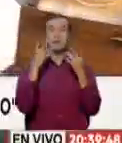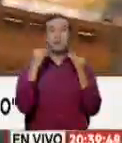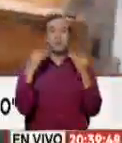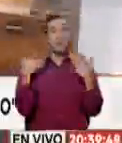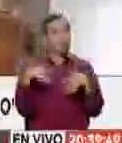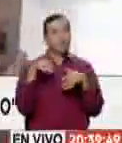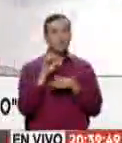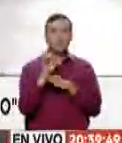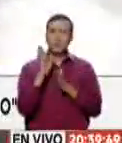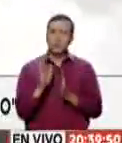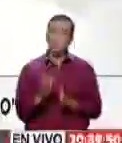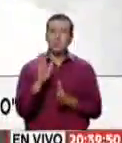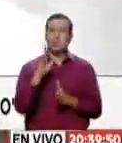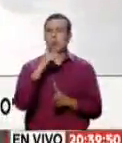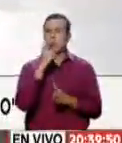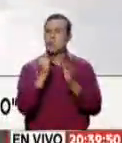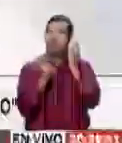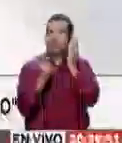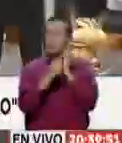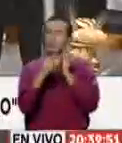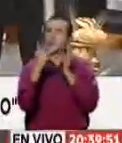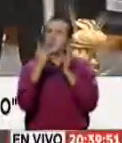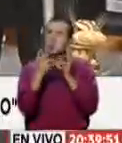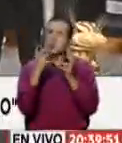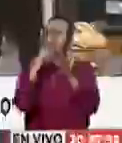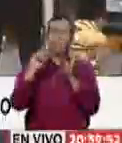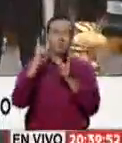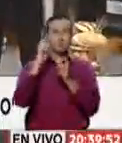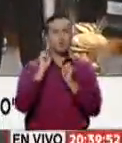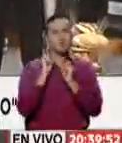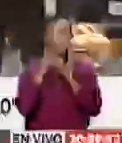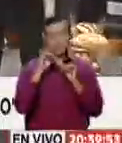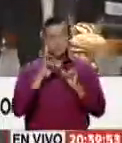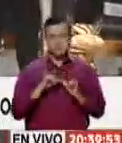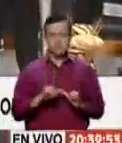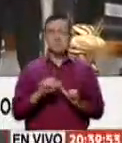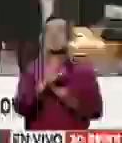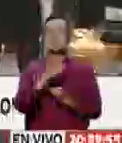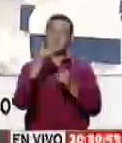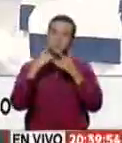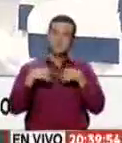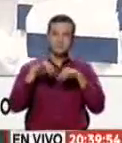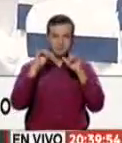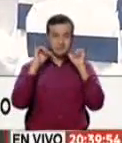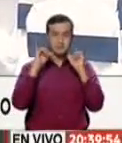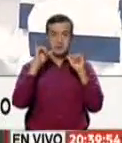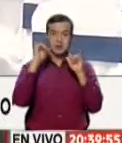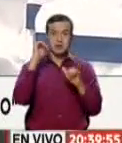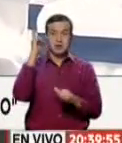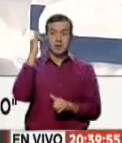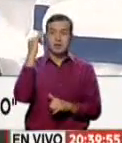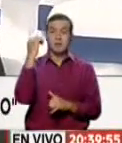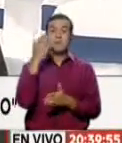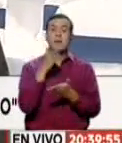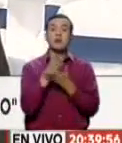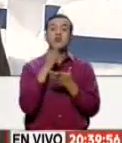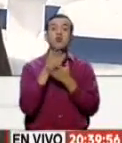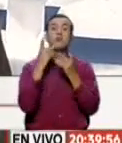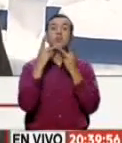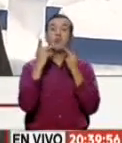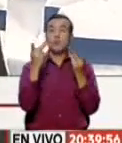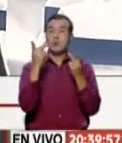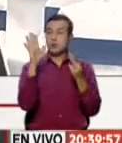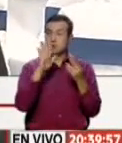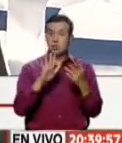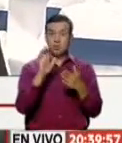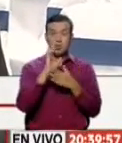valiosos ecuatorianos y ecuatorianas que están en búsqueda de una sola oportunidad, darse a conocer. Al final, el rol de los medios públicos aquí en Ecuador y